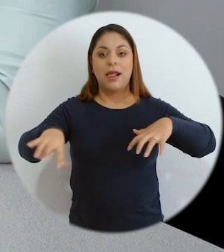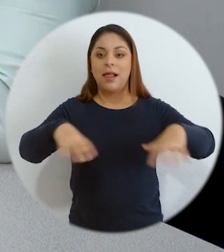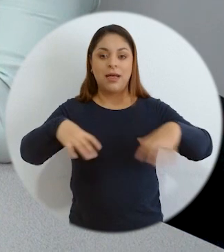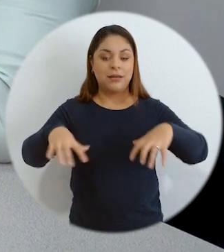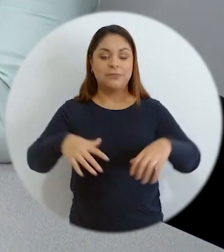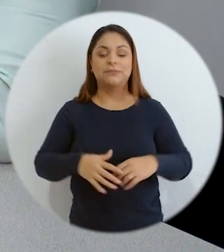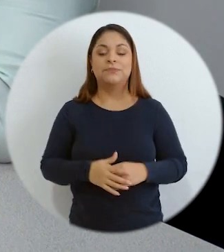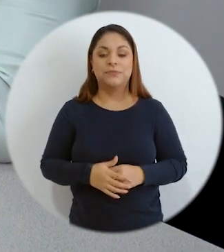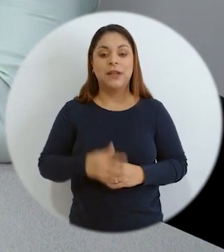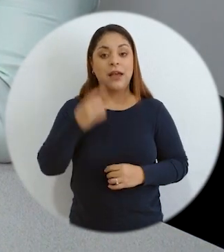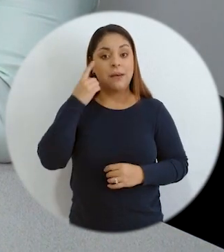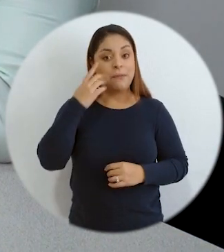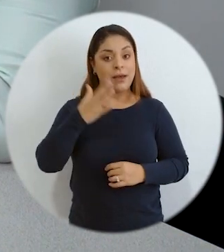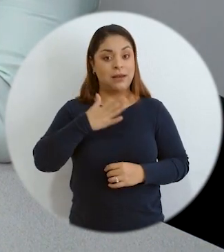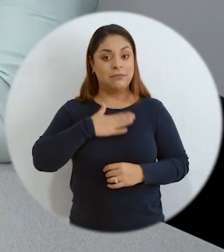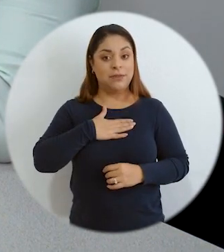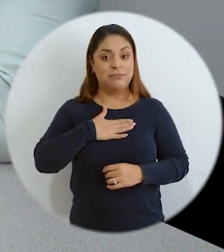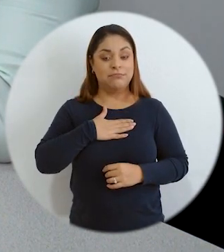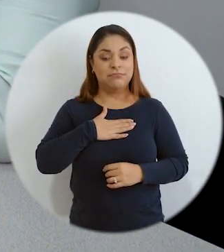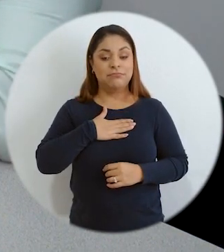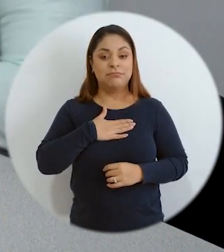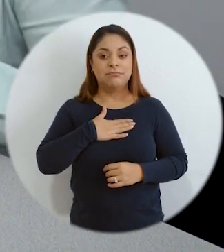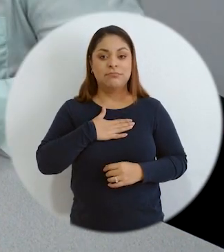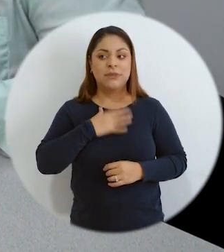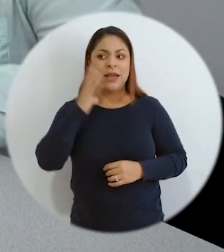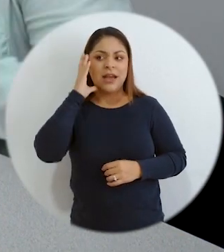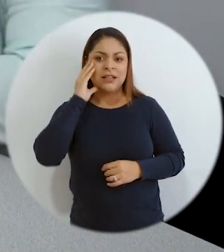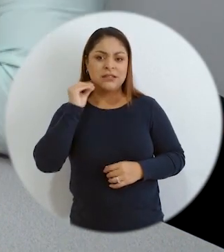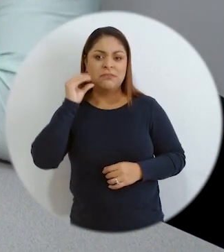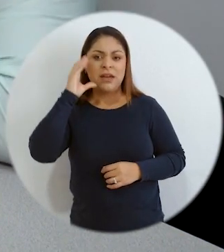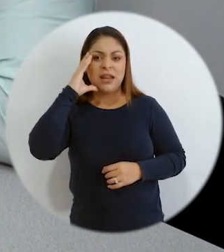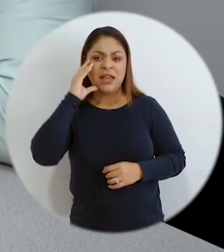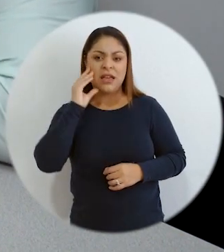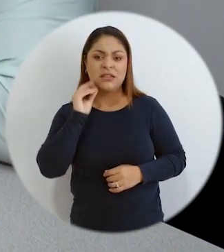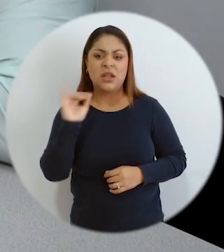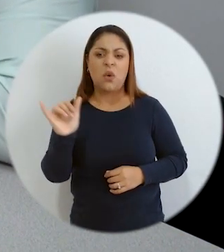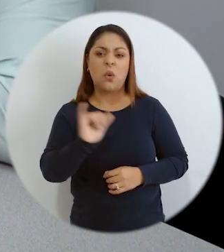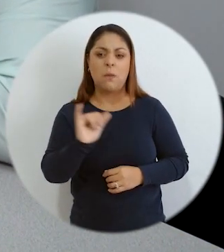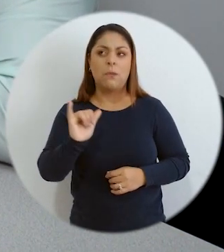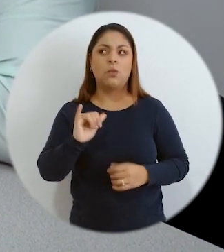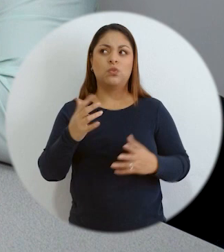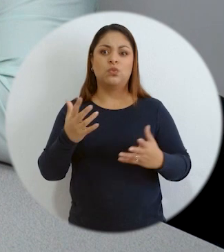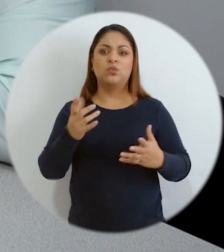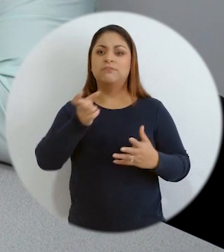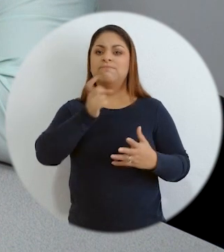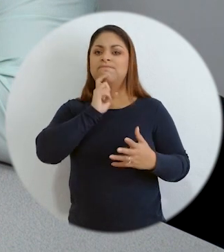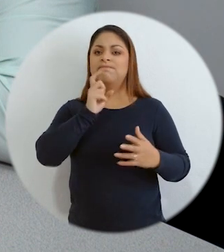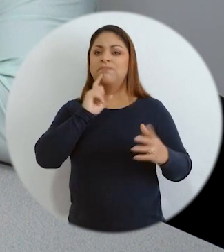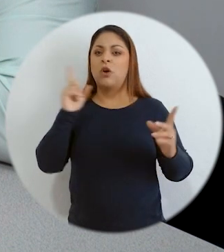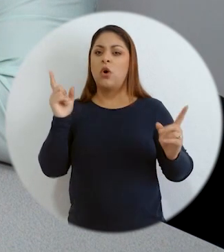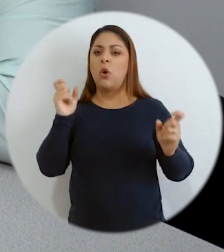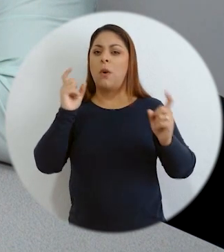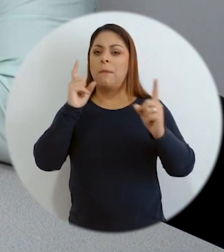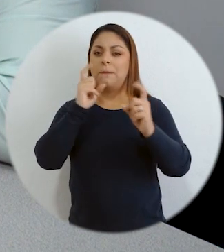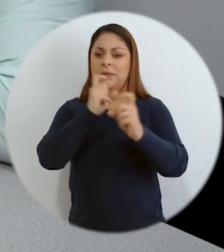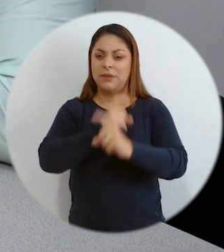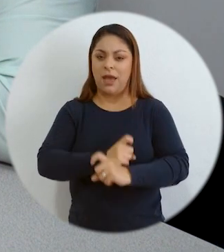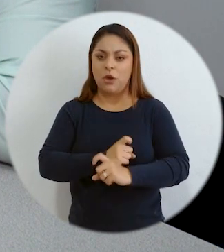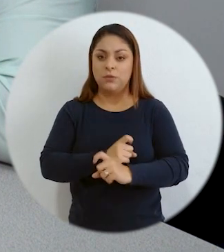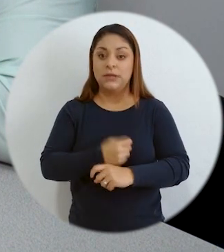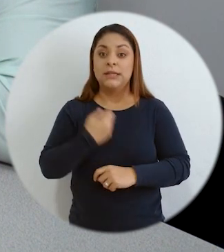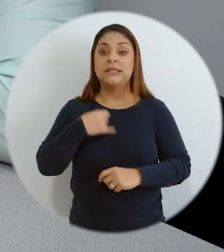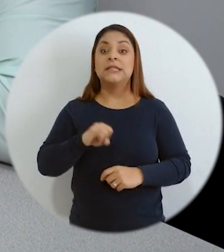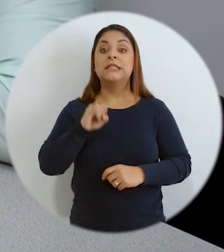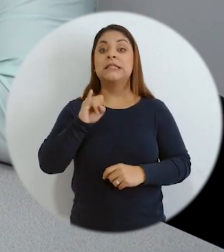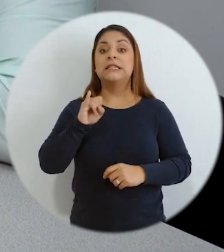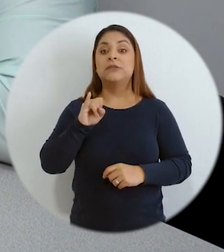mucha hiperactividad, ¿verdad? Entonces, para mí, digamos, la experiencia fue como medio compleja, ¿verdad? Si